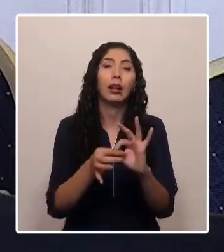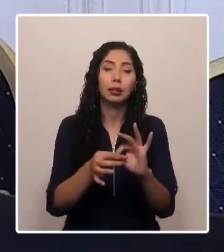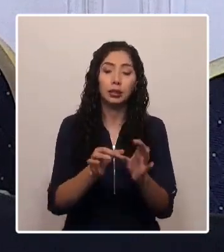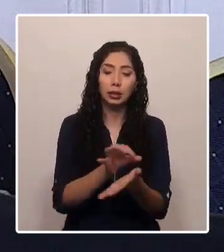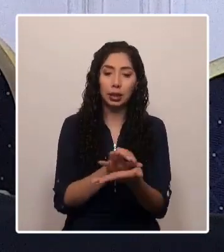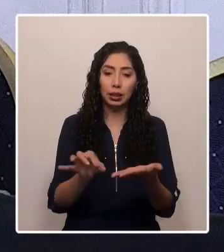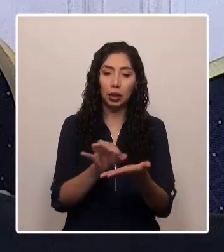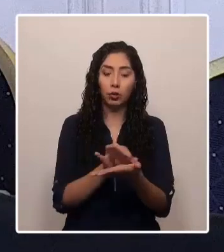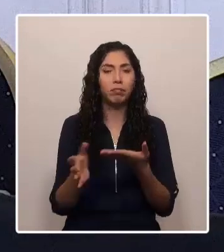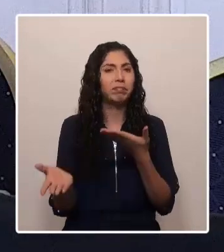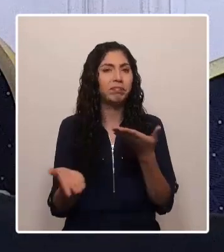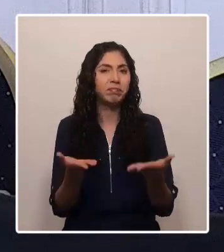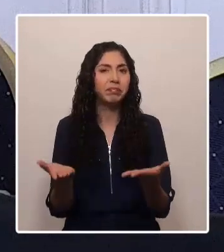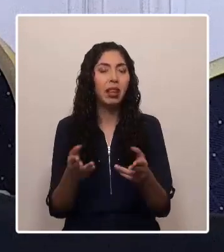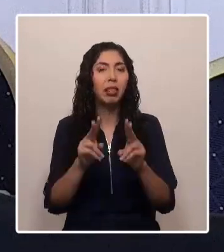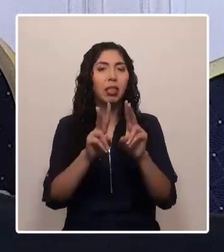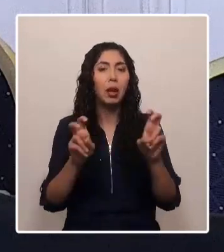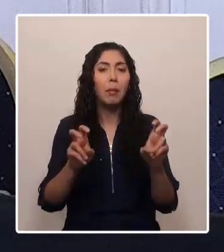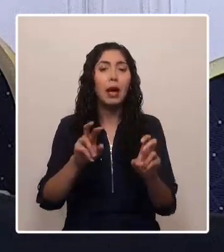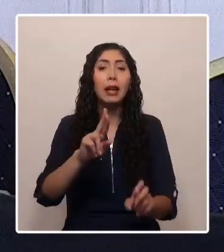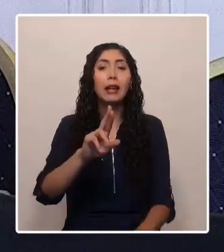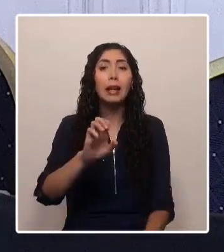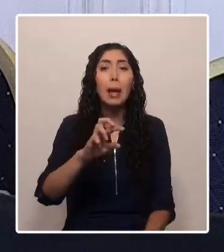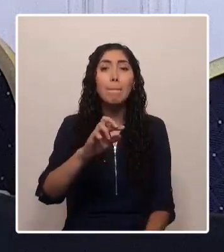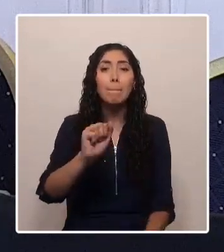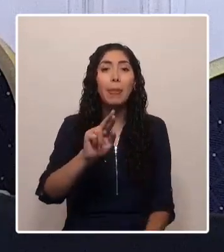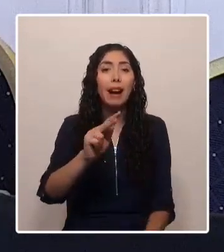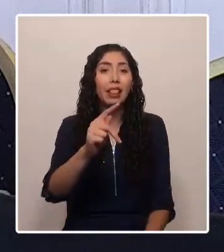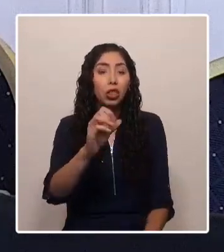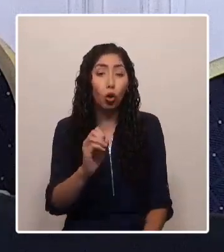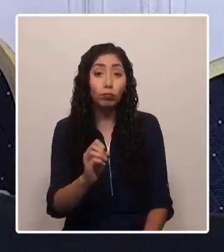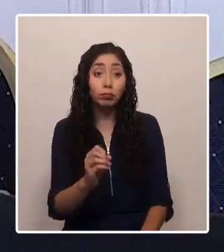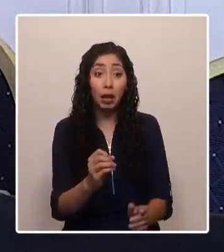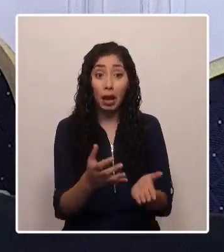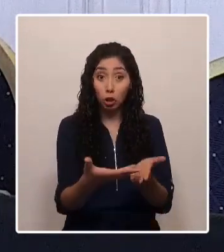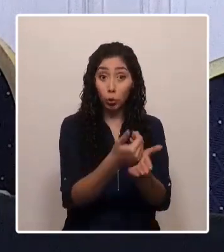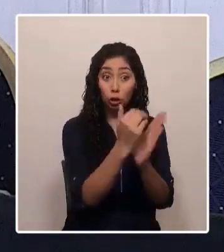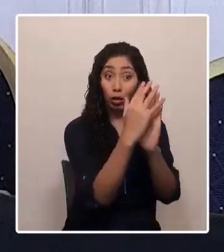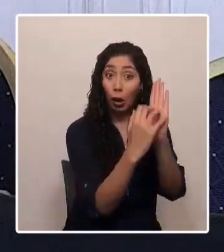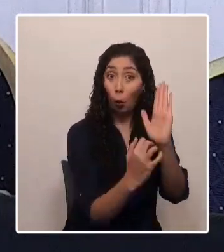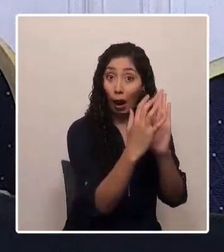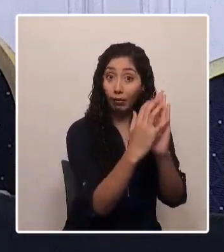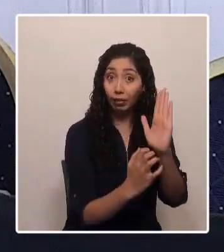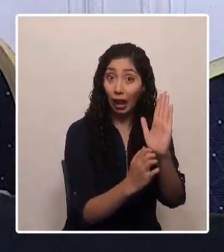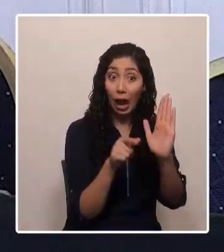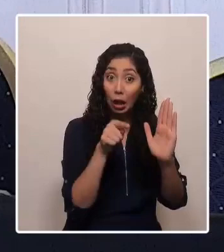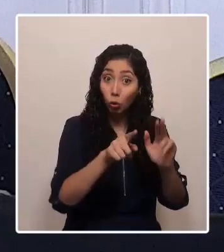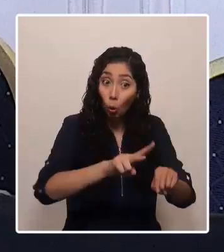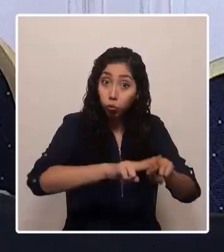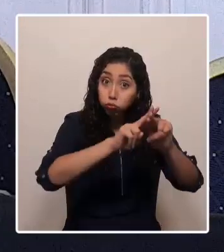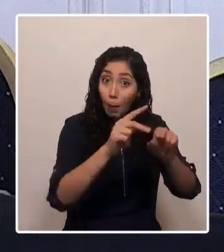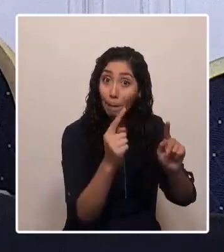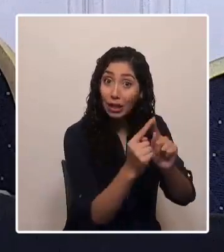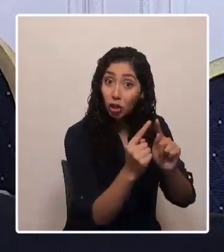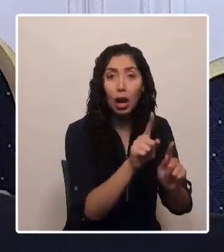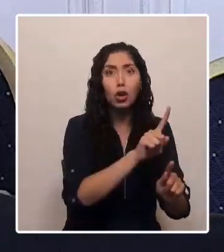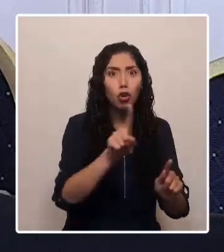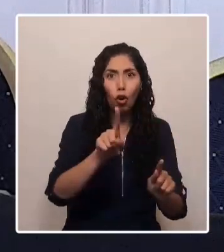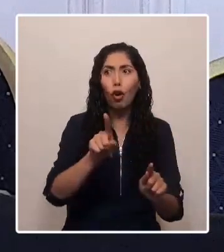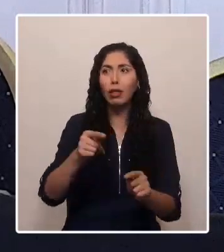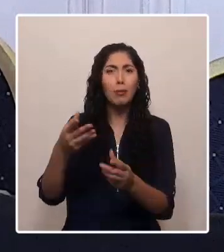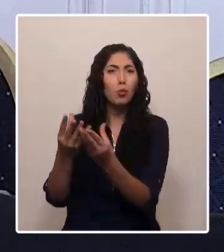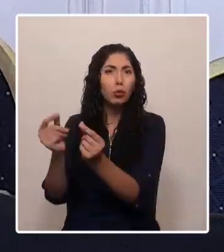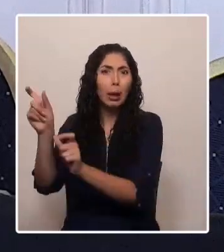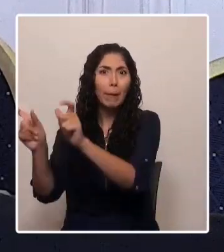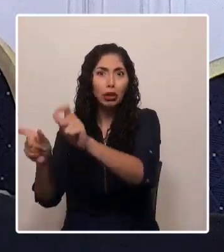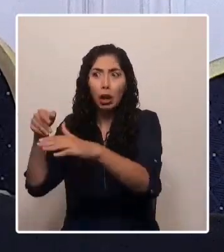qué consiste el sistema de reparto? En que la plata que te descuentan al mes no va a tu cuenta, va a un fondo común para pagar pensiones ajenas. ¿Eso no es expropiar? Eso